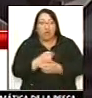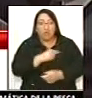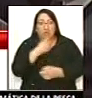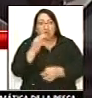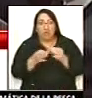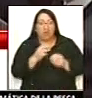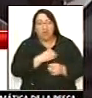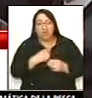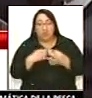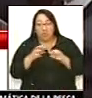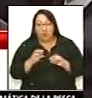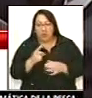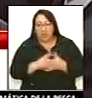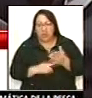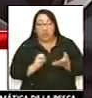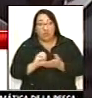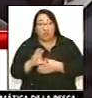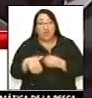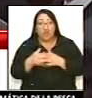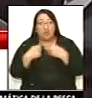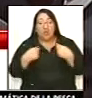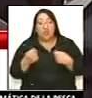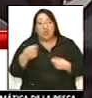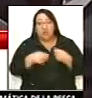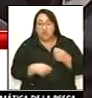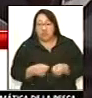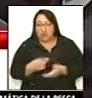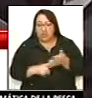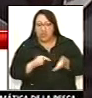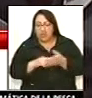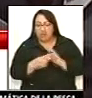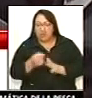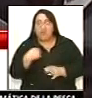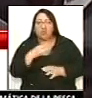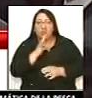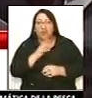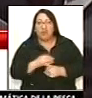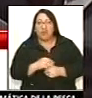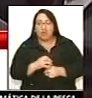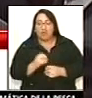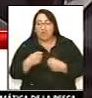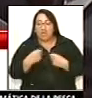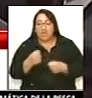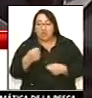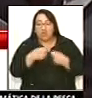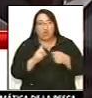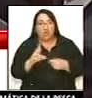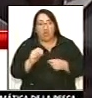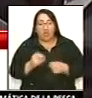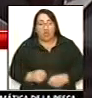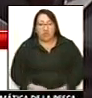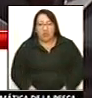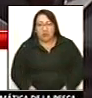o al Ministerio Público que omitan gastos de inversión. ¿De qué reformas estamos hablando si el gasto de inversión no existe?